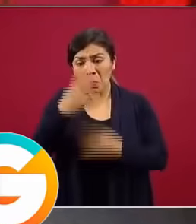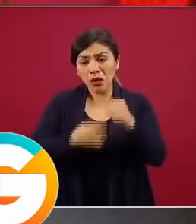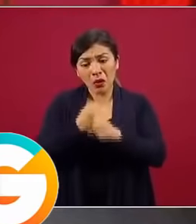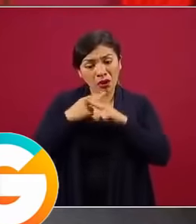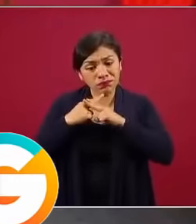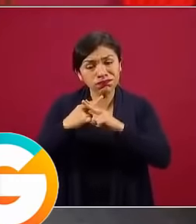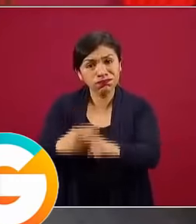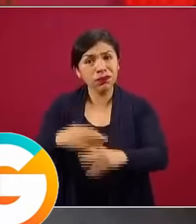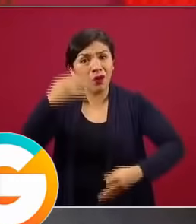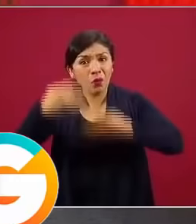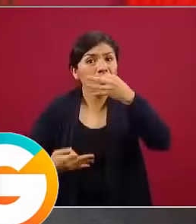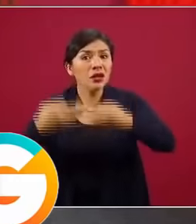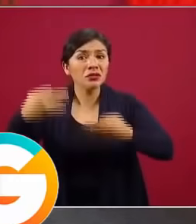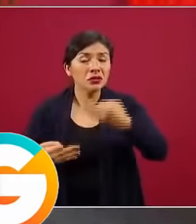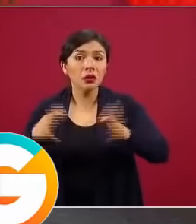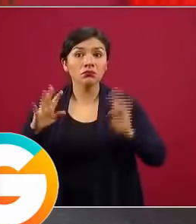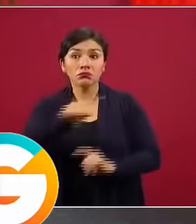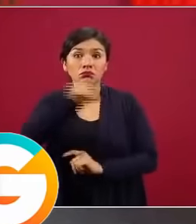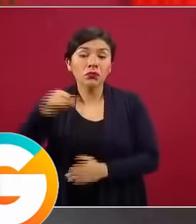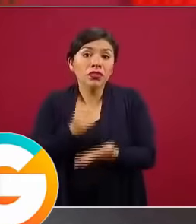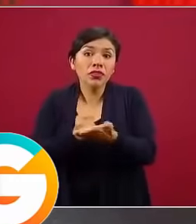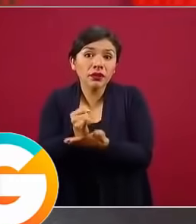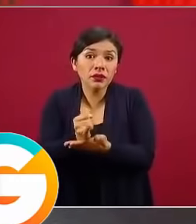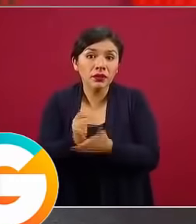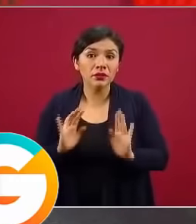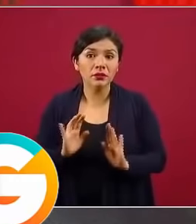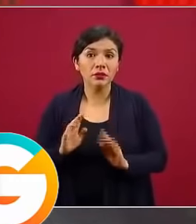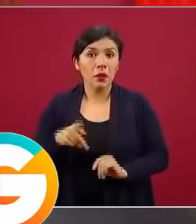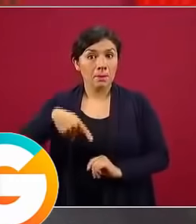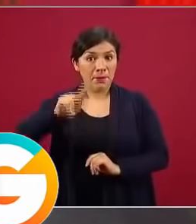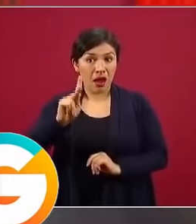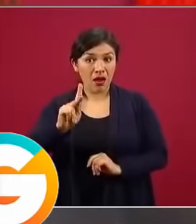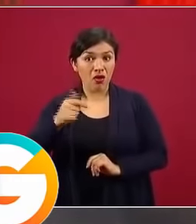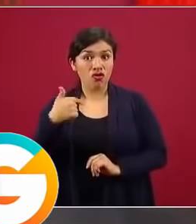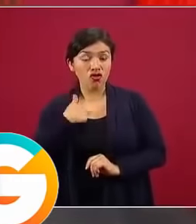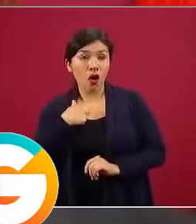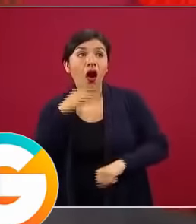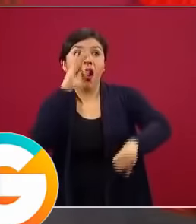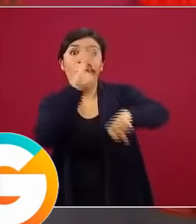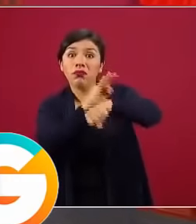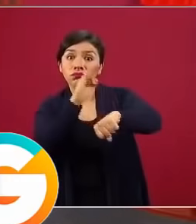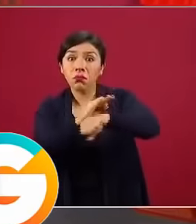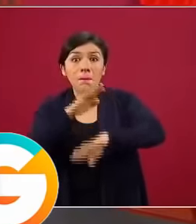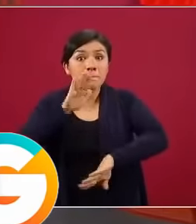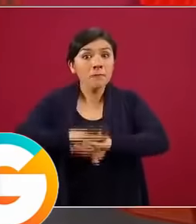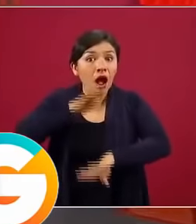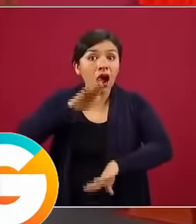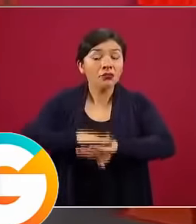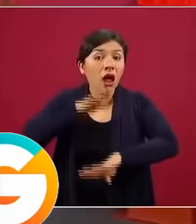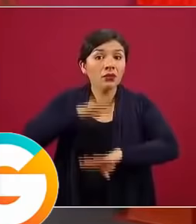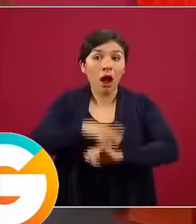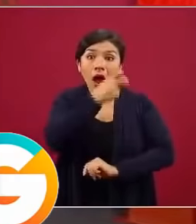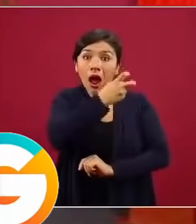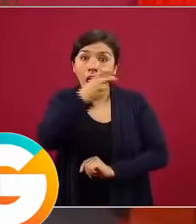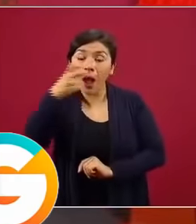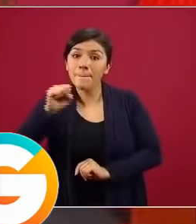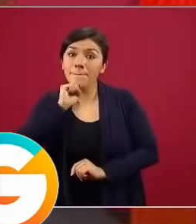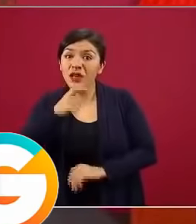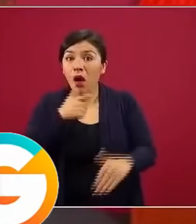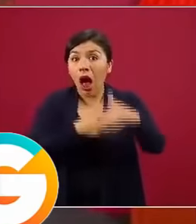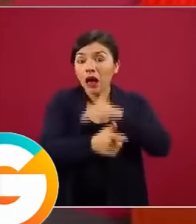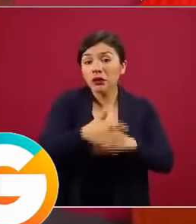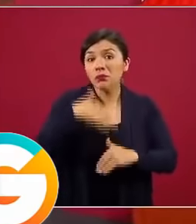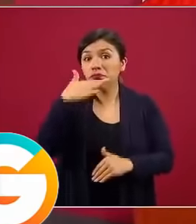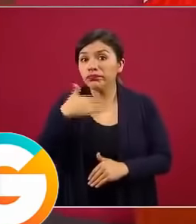si es que así lo decide el pueblo. Pero no vamos a ser cómplices de corrupción.